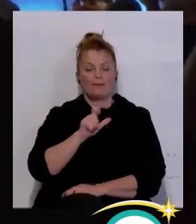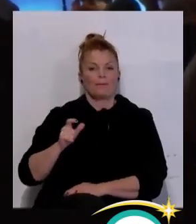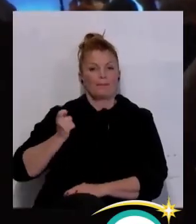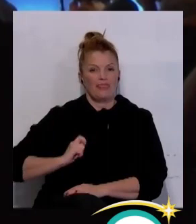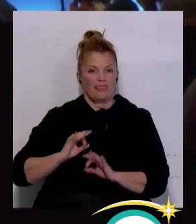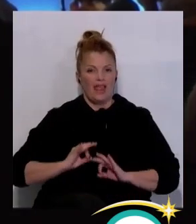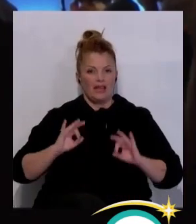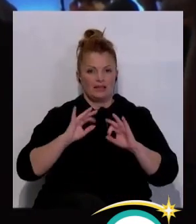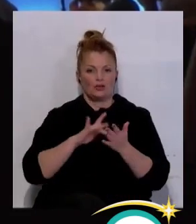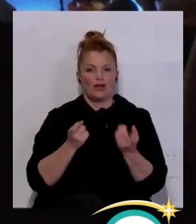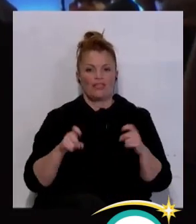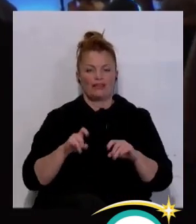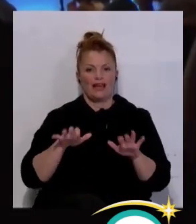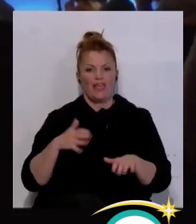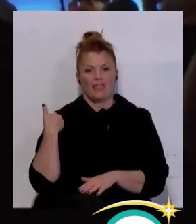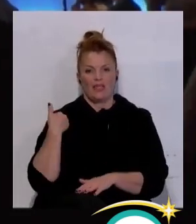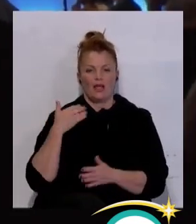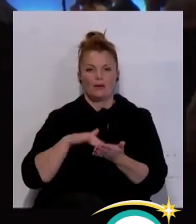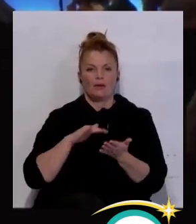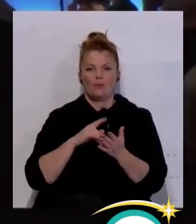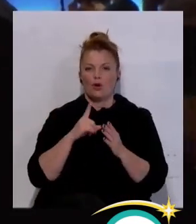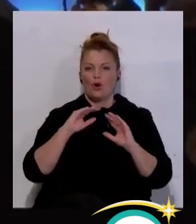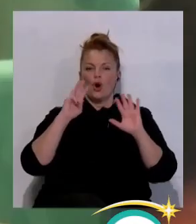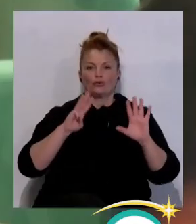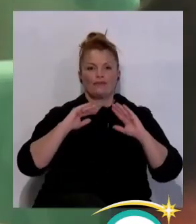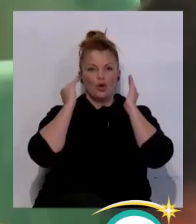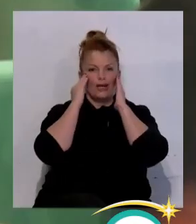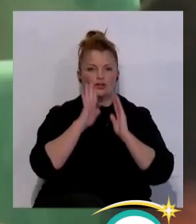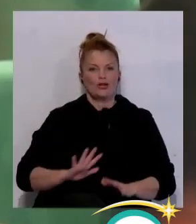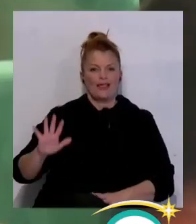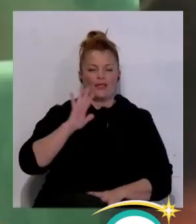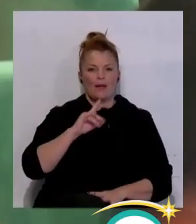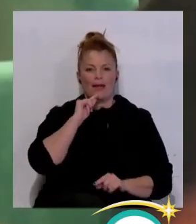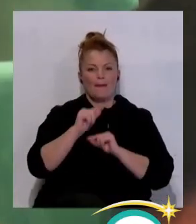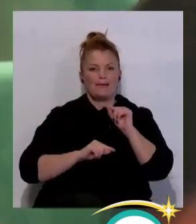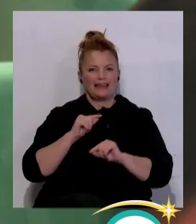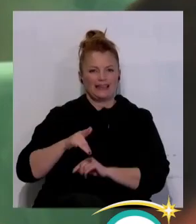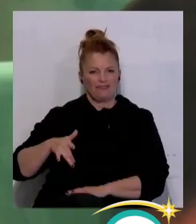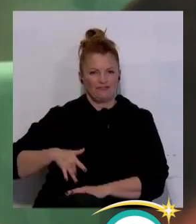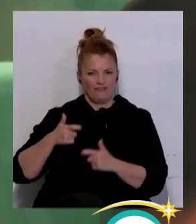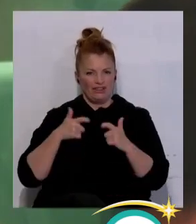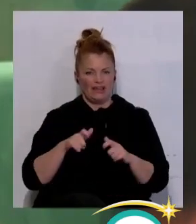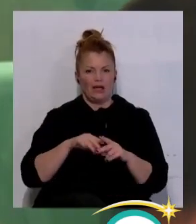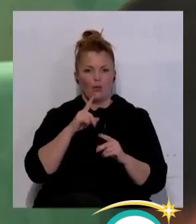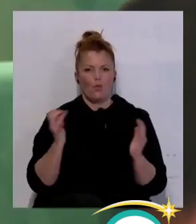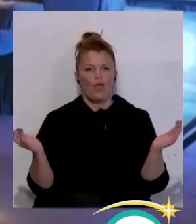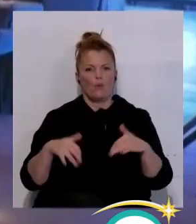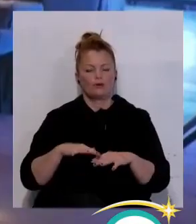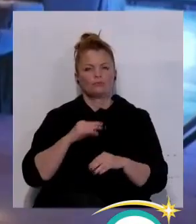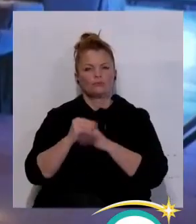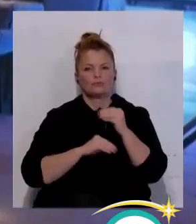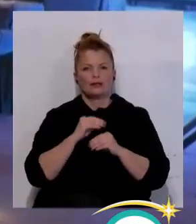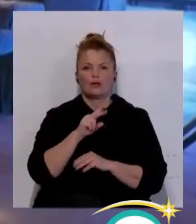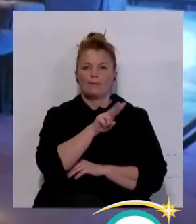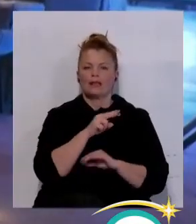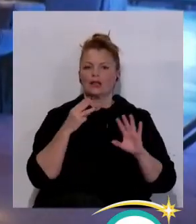se han dado cita en Cádiz hace unos días en el 8º Congreso Nacional de Hepatitis Víricas, un encuentro que se ha celebrado entre